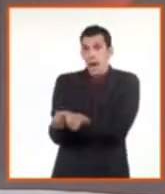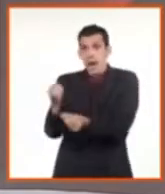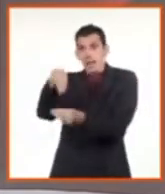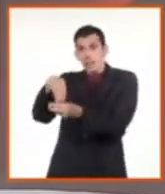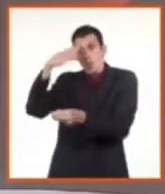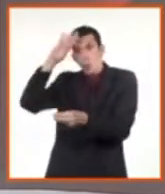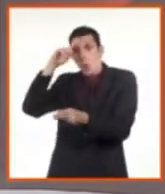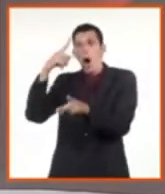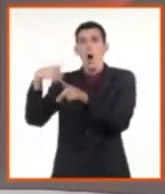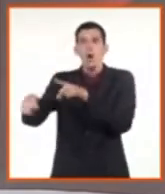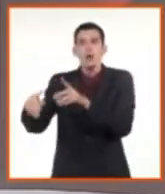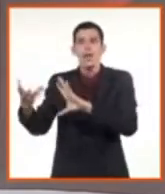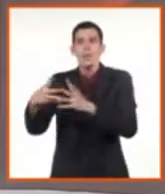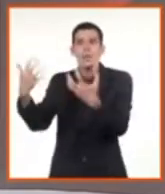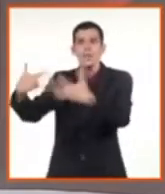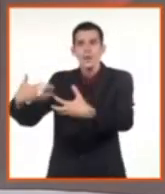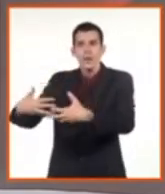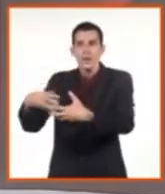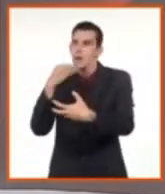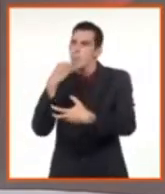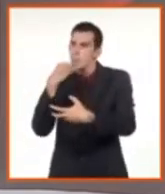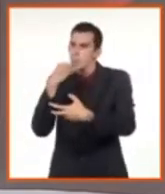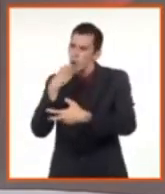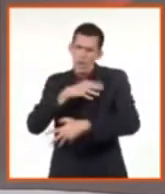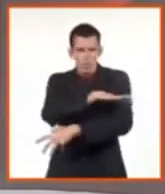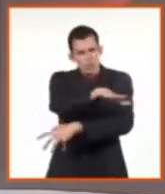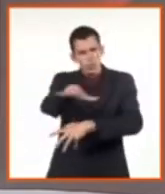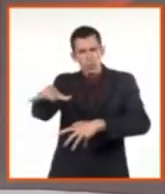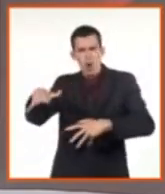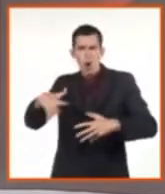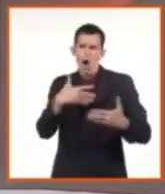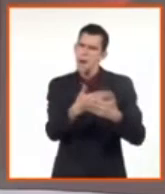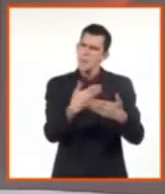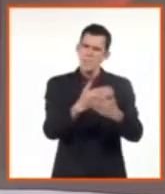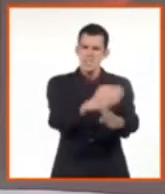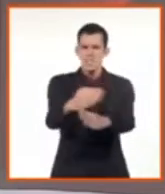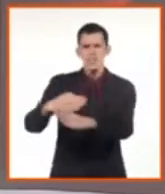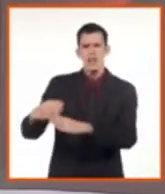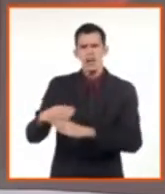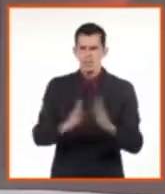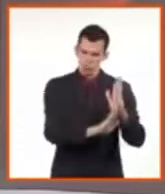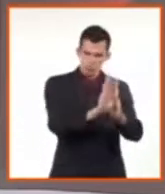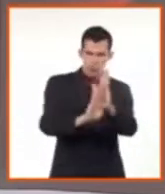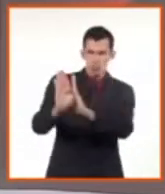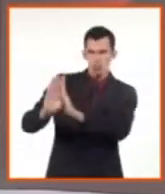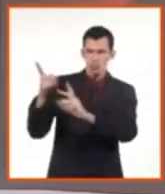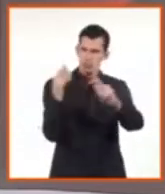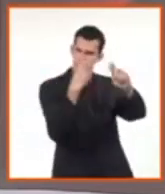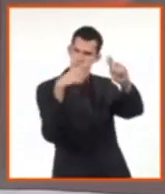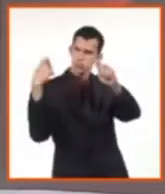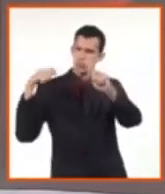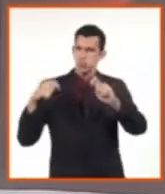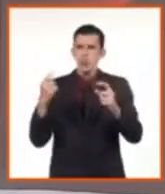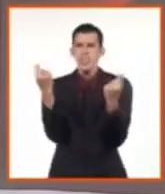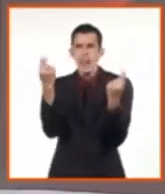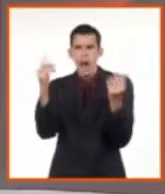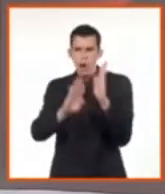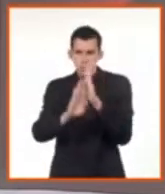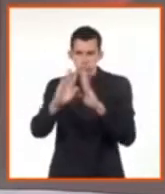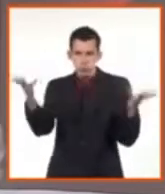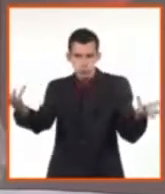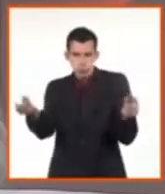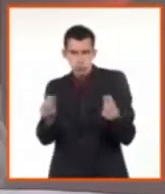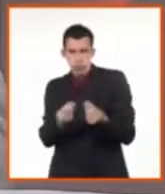justamente garantizar la estabilidad de la cadena de suministros y además que dicho esquema esquema debe